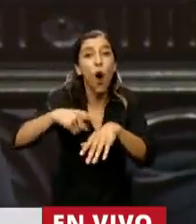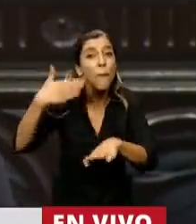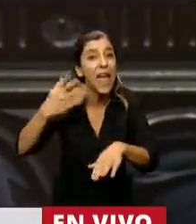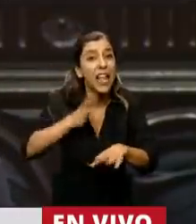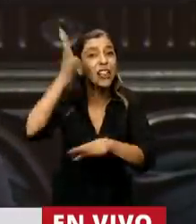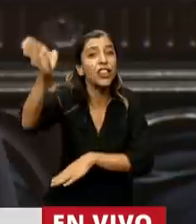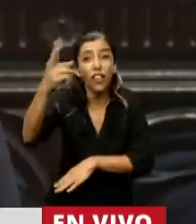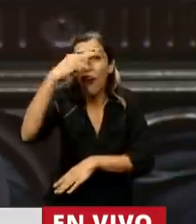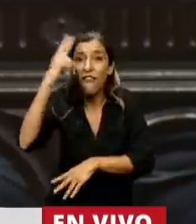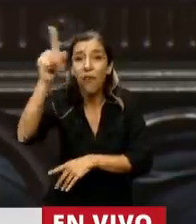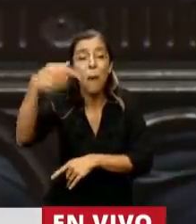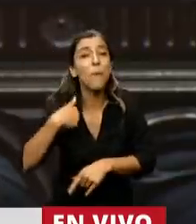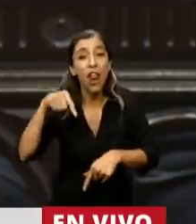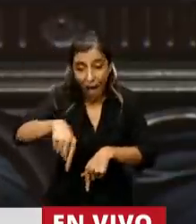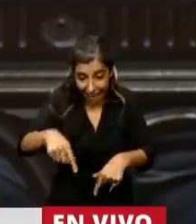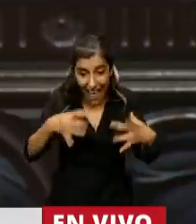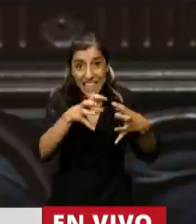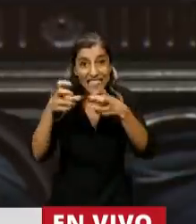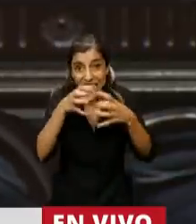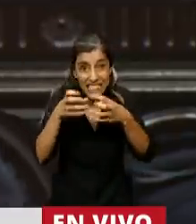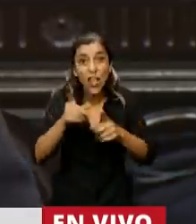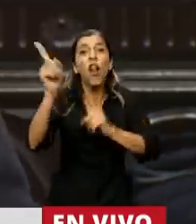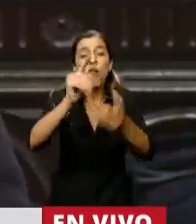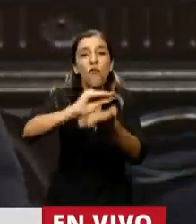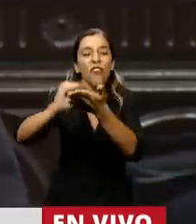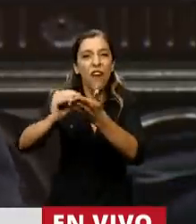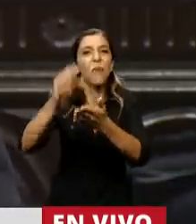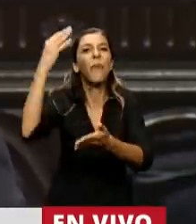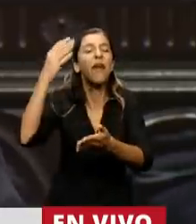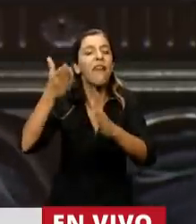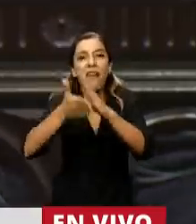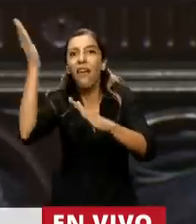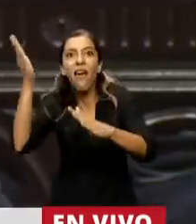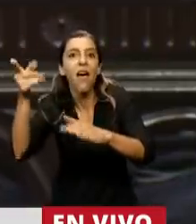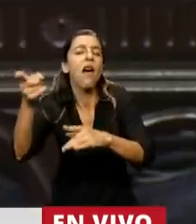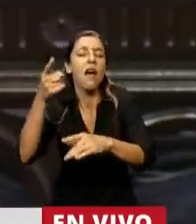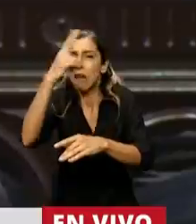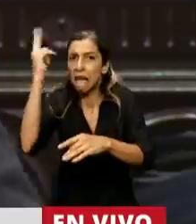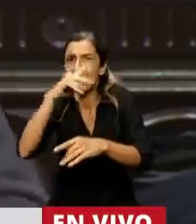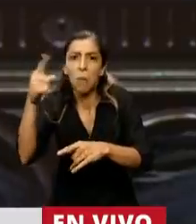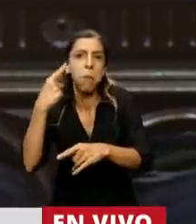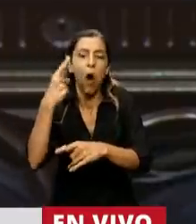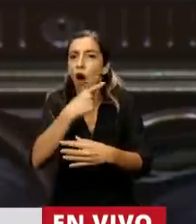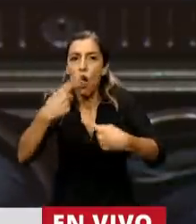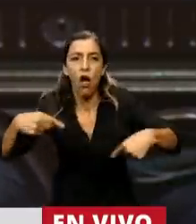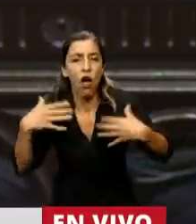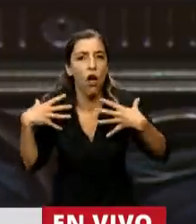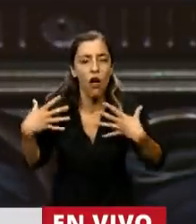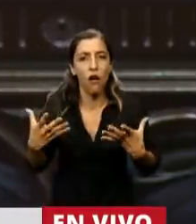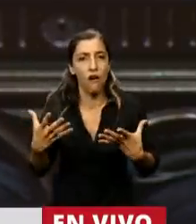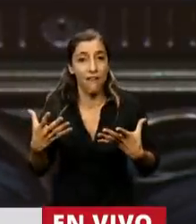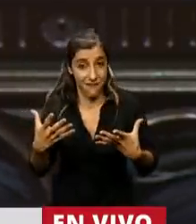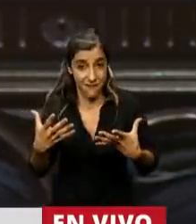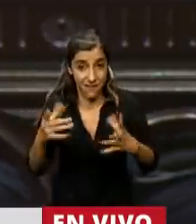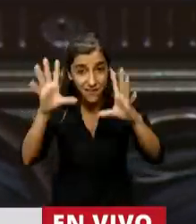mientras seguía la sesión a diputados y diputadas estaba de la enfermería entonces sí entonces porque